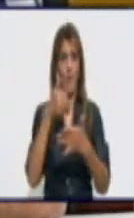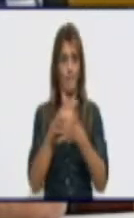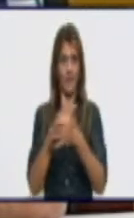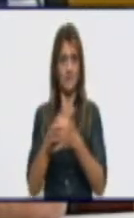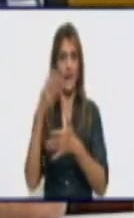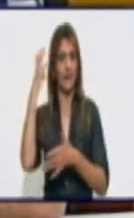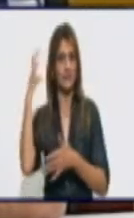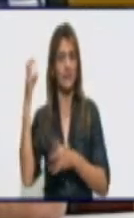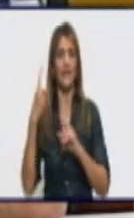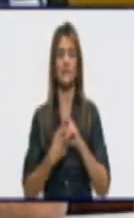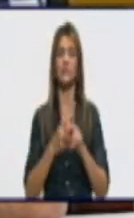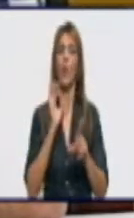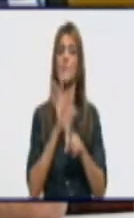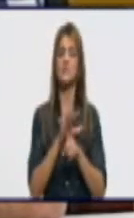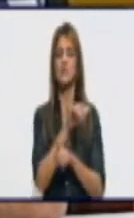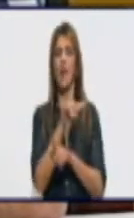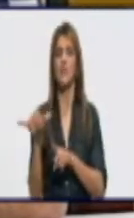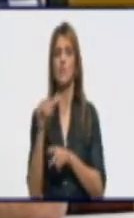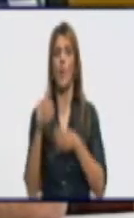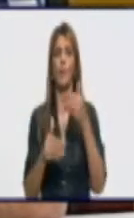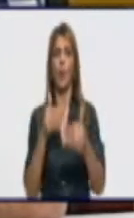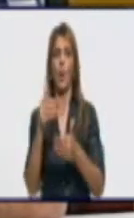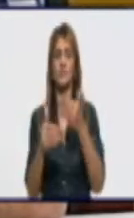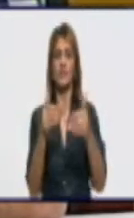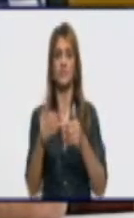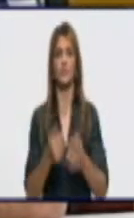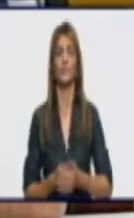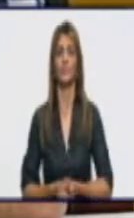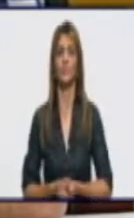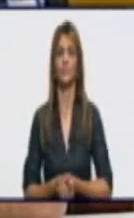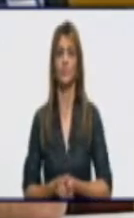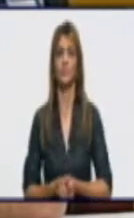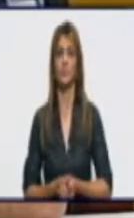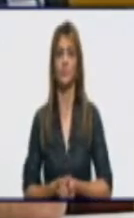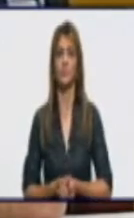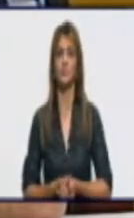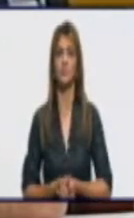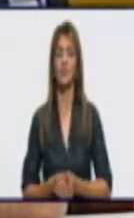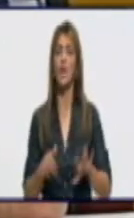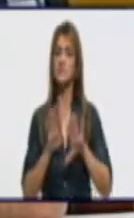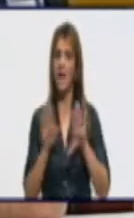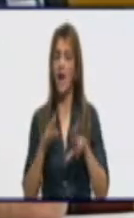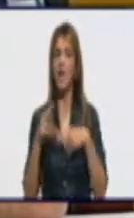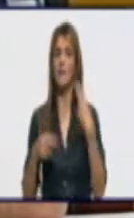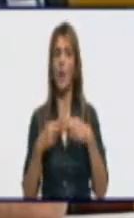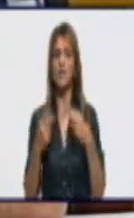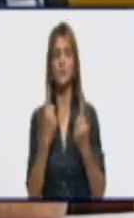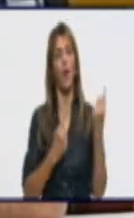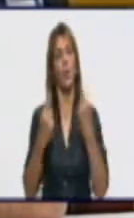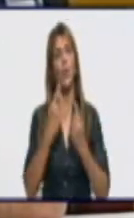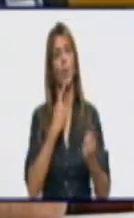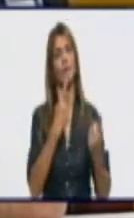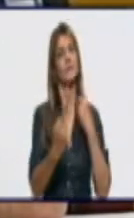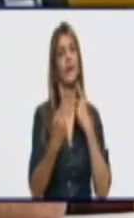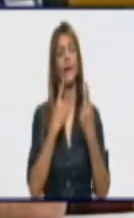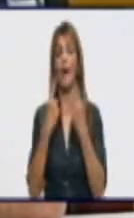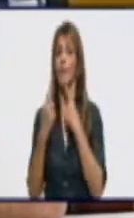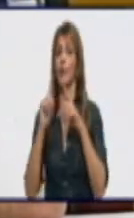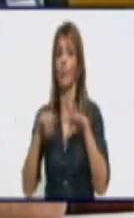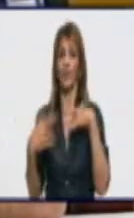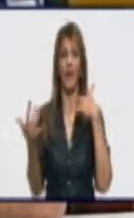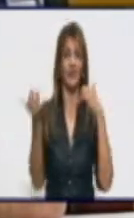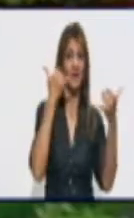y comienza ese proceso. En los intercambios que hemos tenido ya, porque hay que decir que han estado llamando constantemente, buscando información de cómo va a